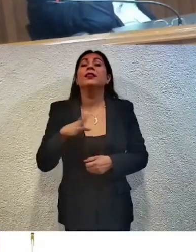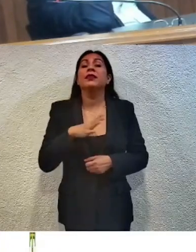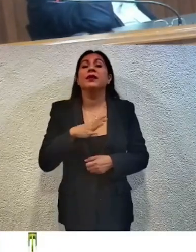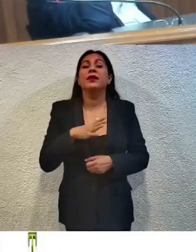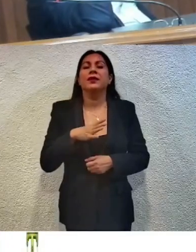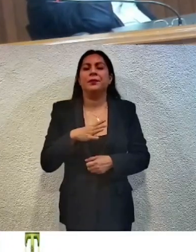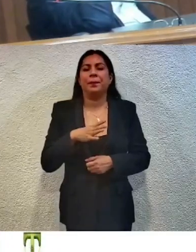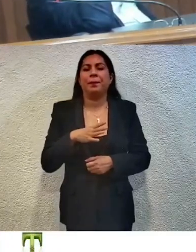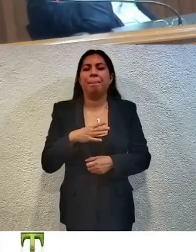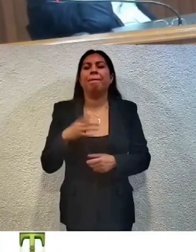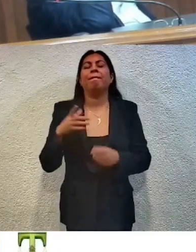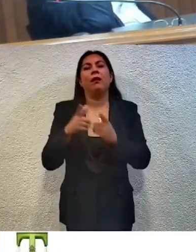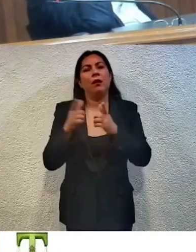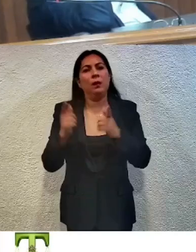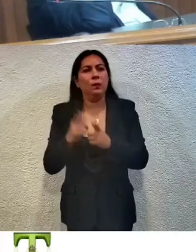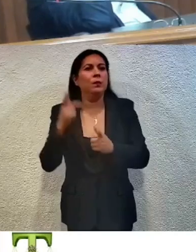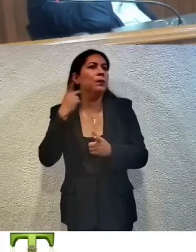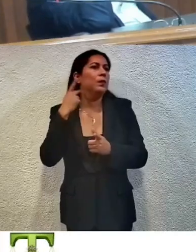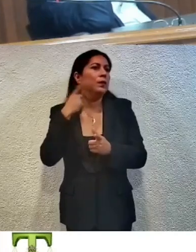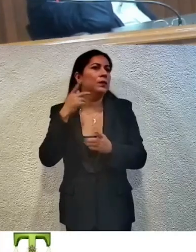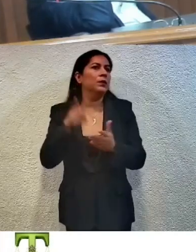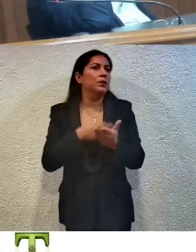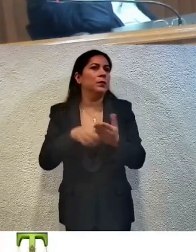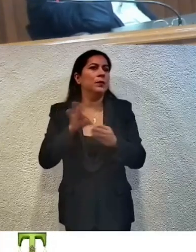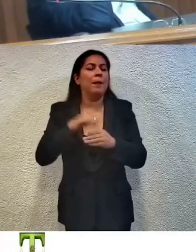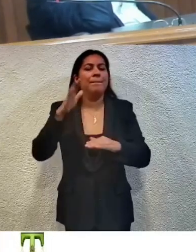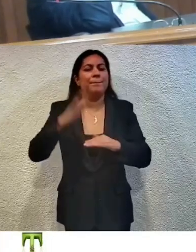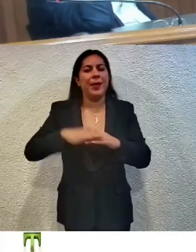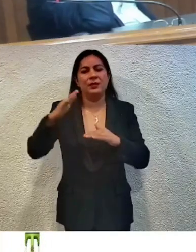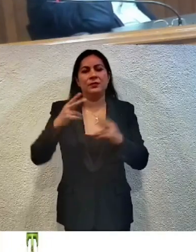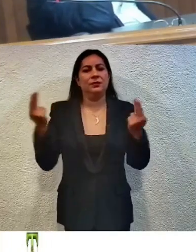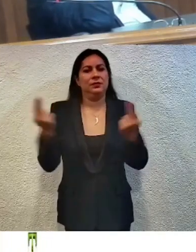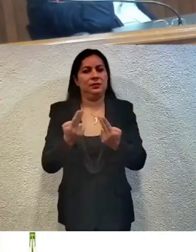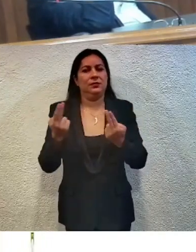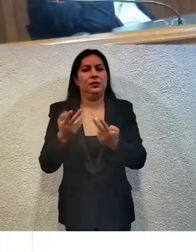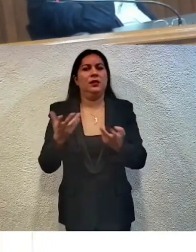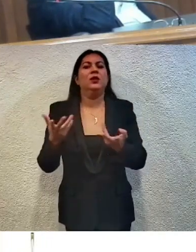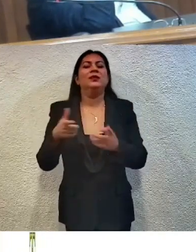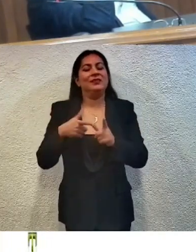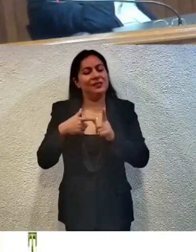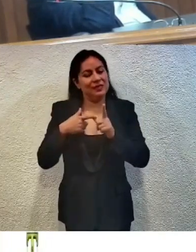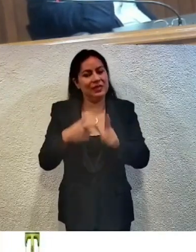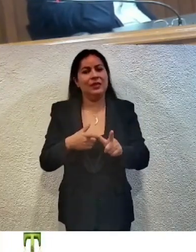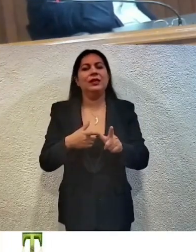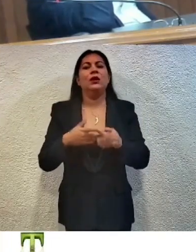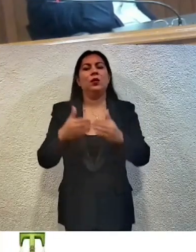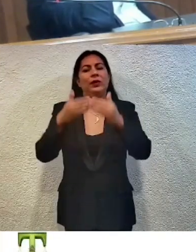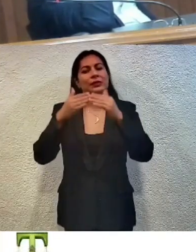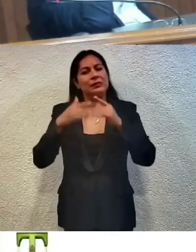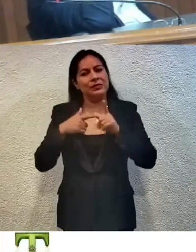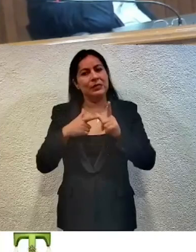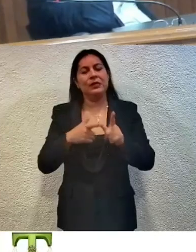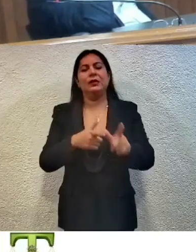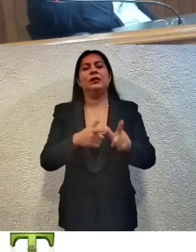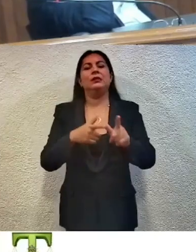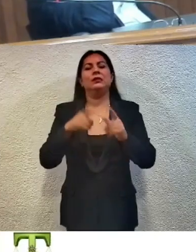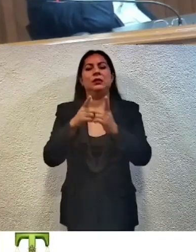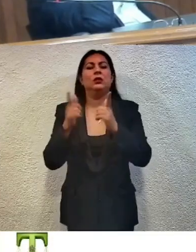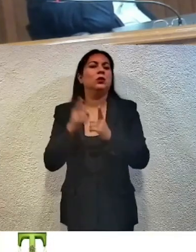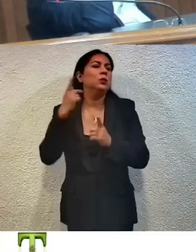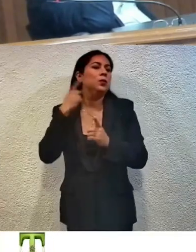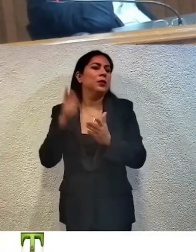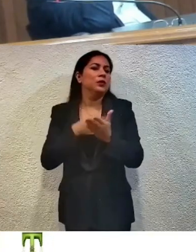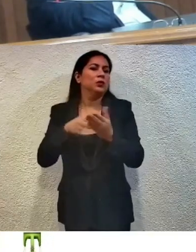corresponda al partido con la votación más alta y, de ser necesario, se seguirá con el siguiente partido con la votación más